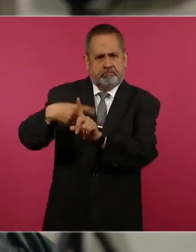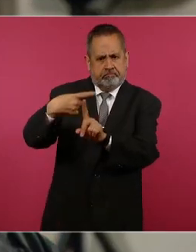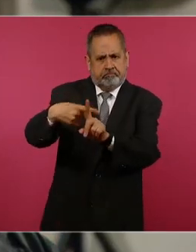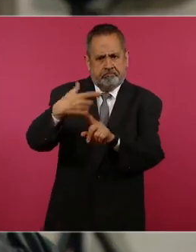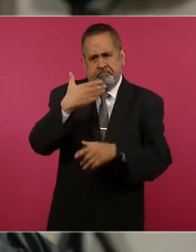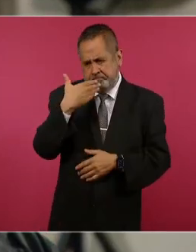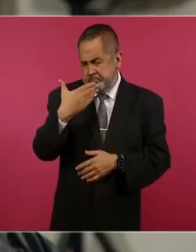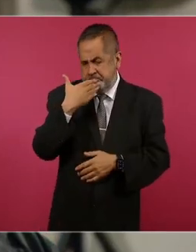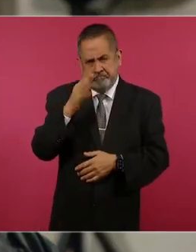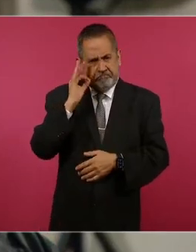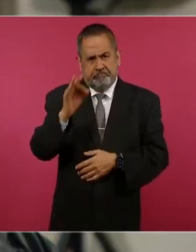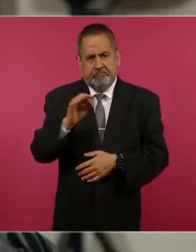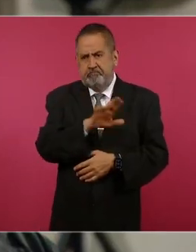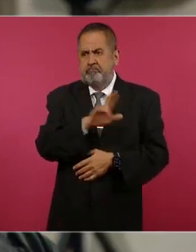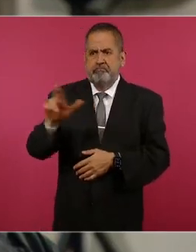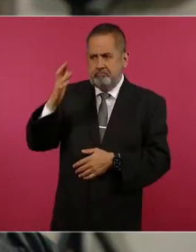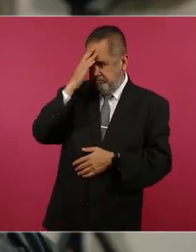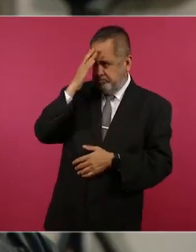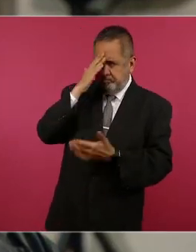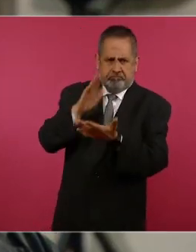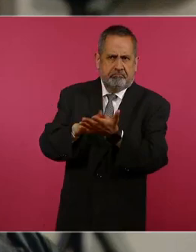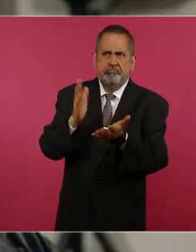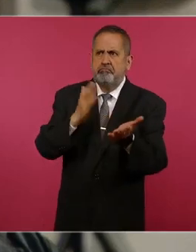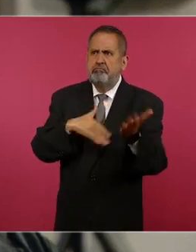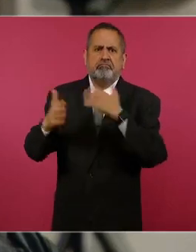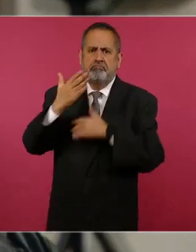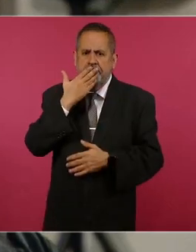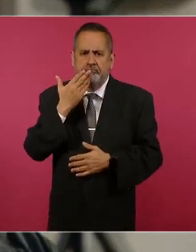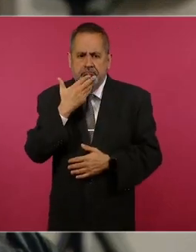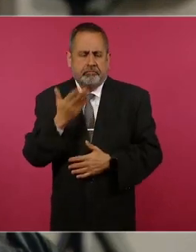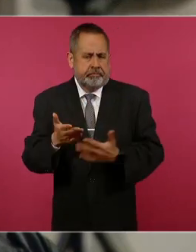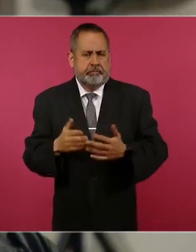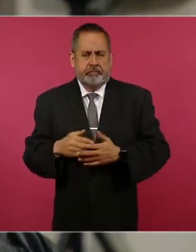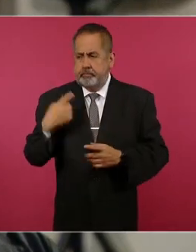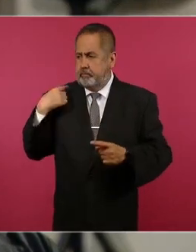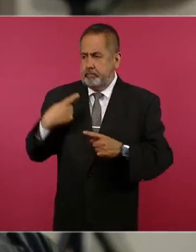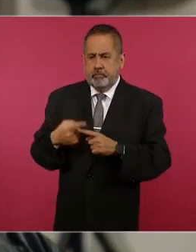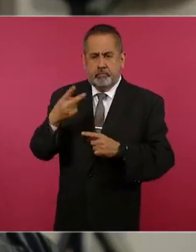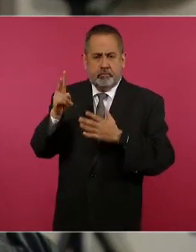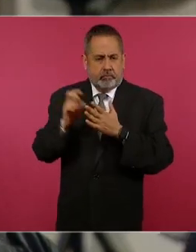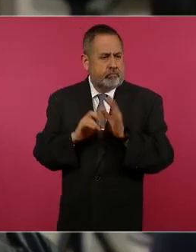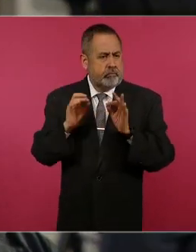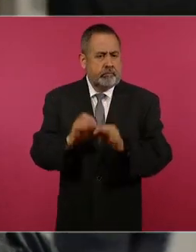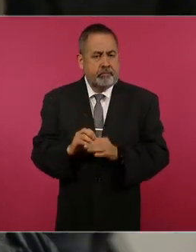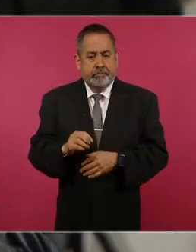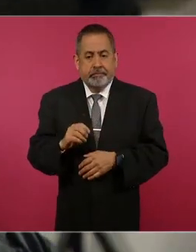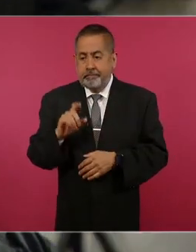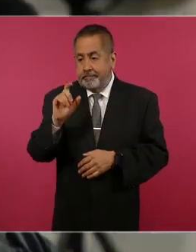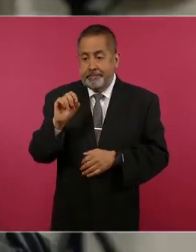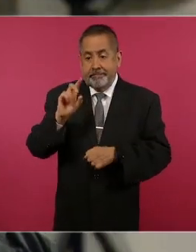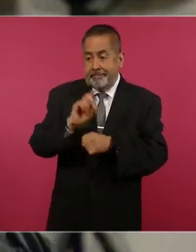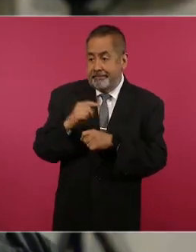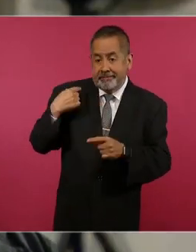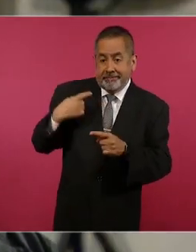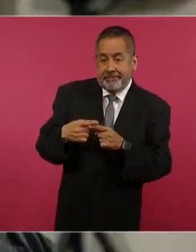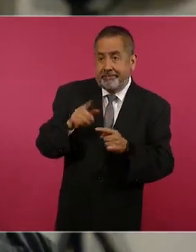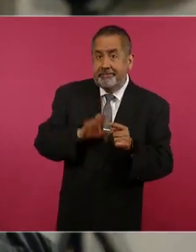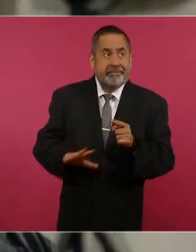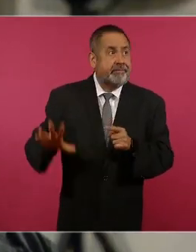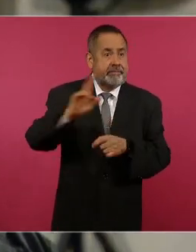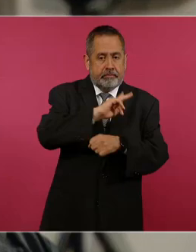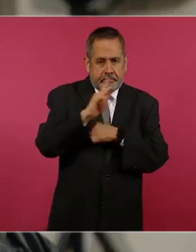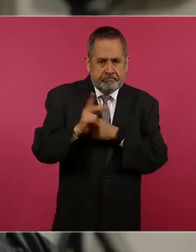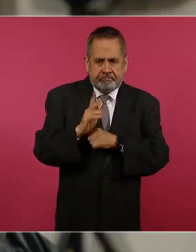son ampliamente reconocidos por su éxito. Cada dos meses, durante un periodo de 20 días, nuestros adultos mayores en todo el país